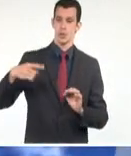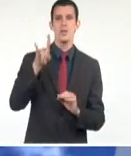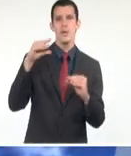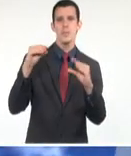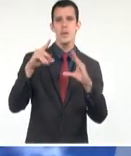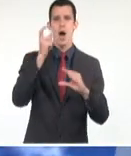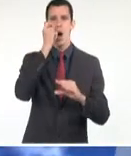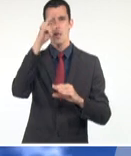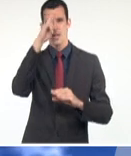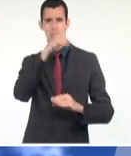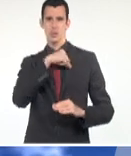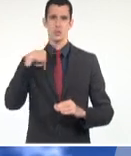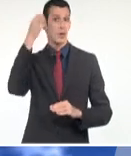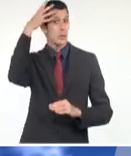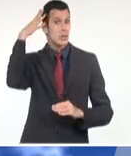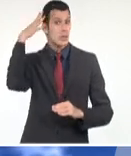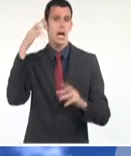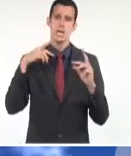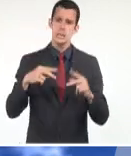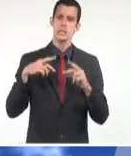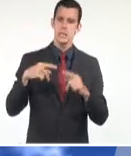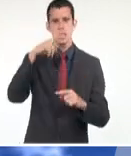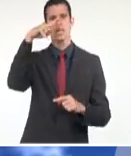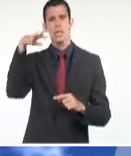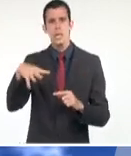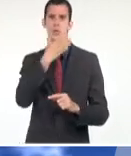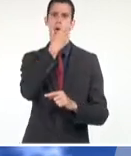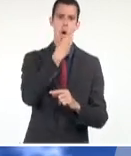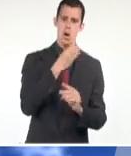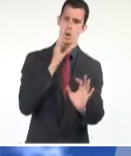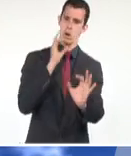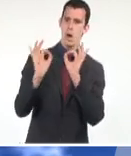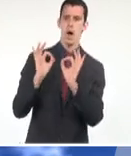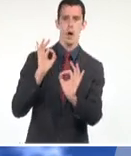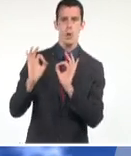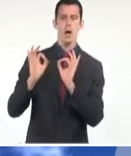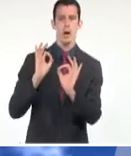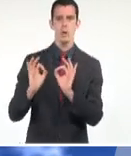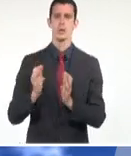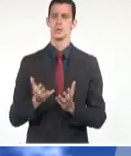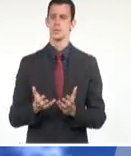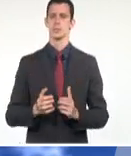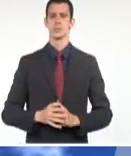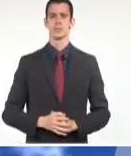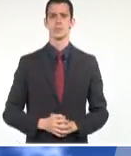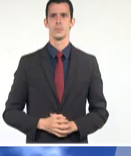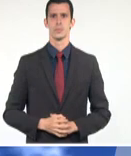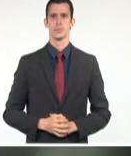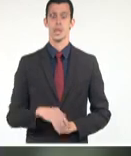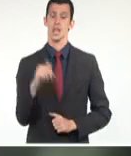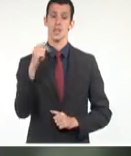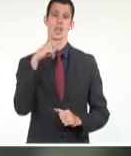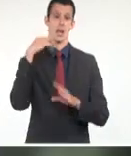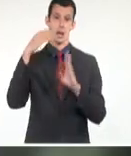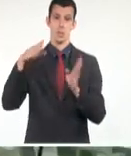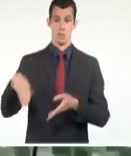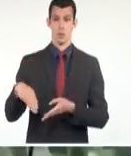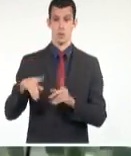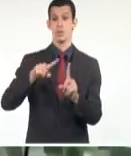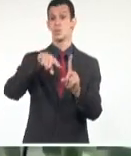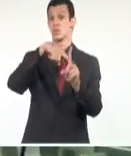Francisco Durán García. Con 10 fallecidos en la última jornada, suman 1.241 los decesos